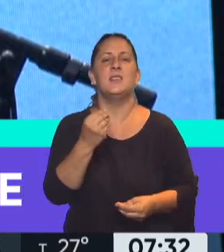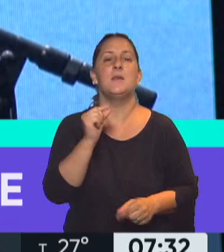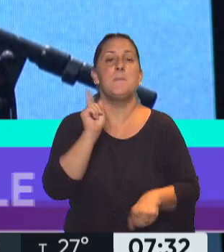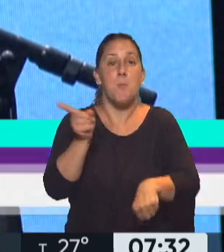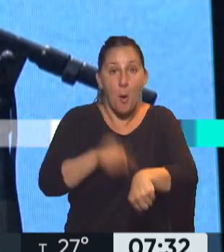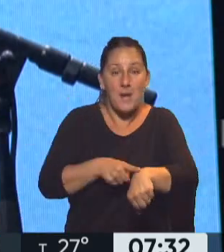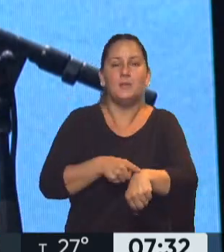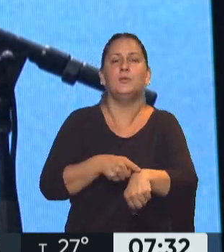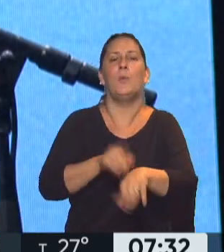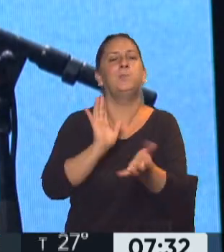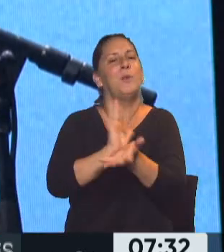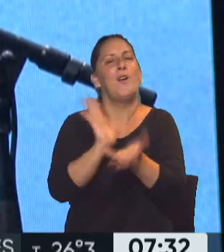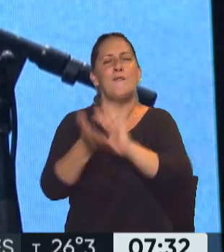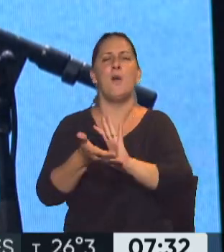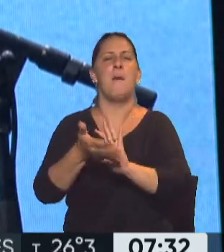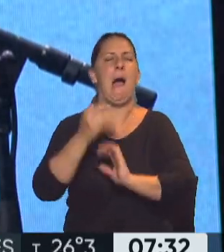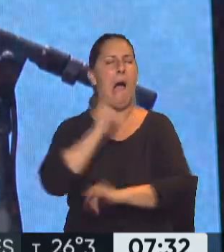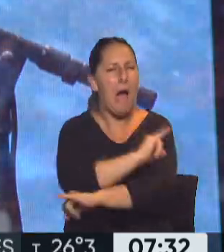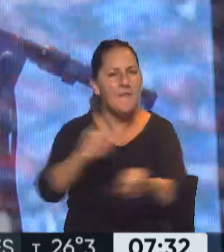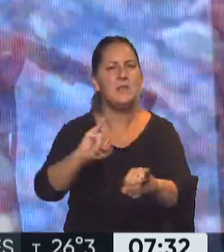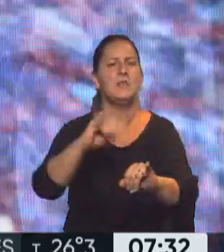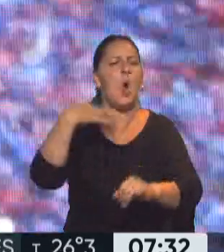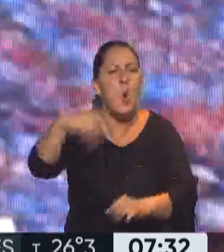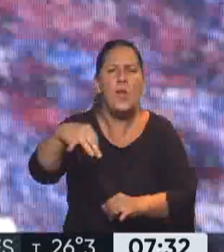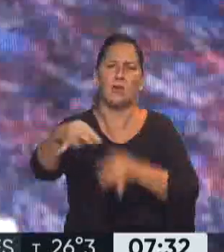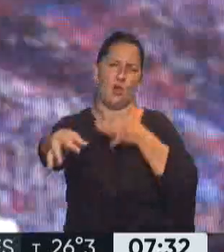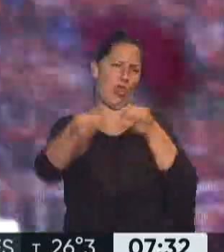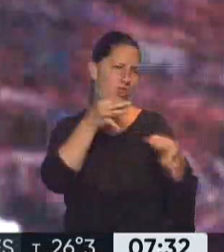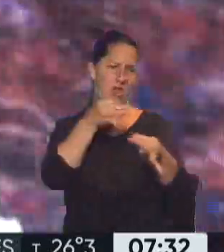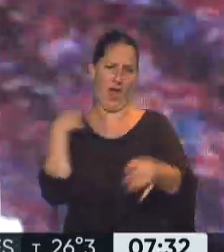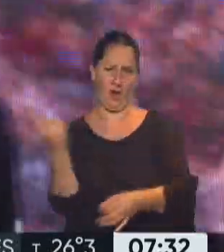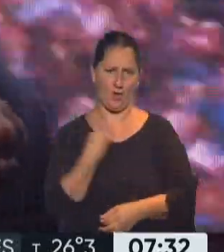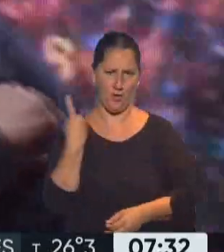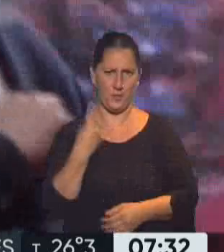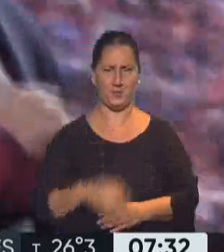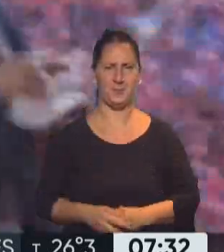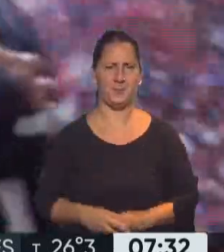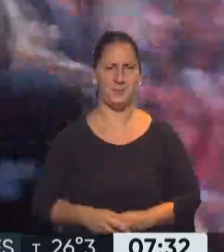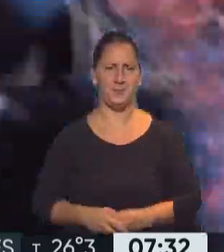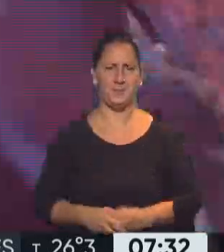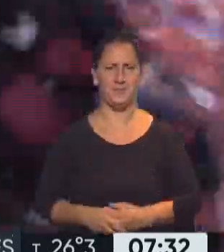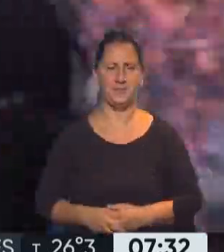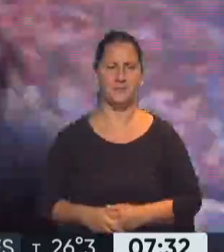una invitación y una obligación de dialogar.